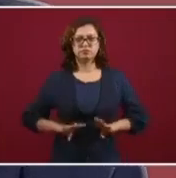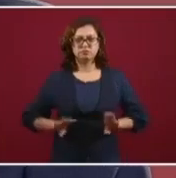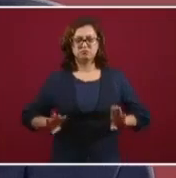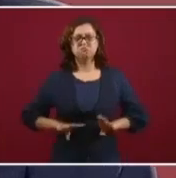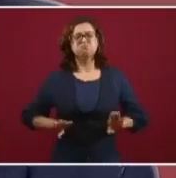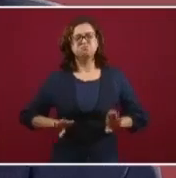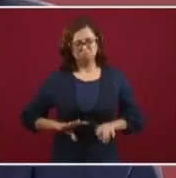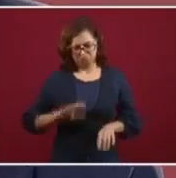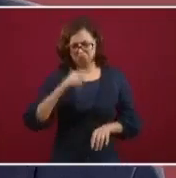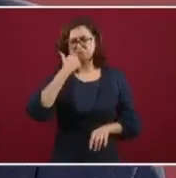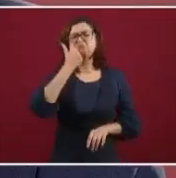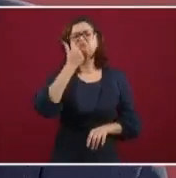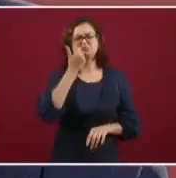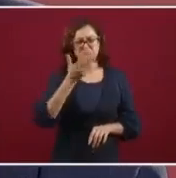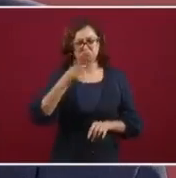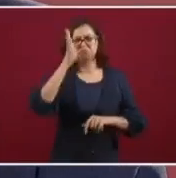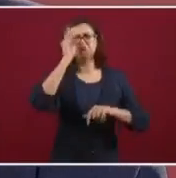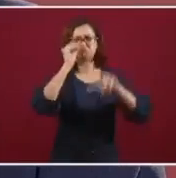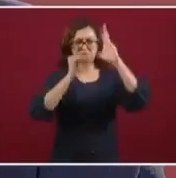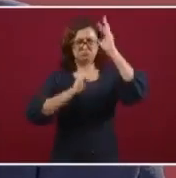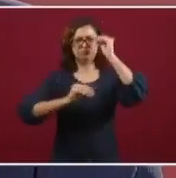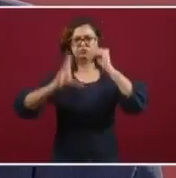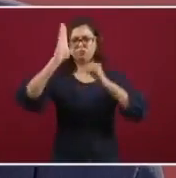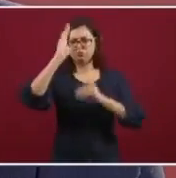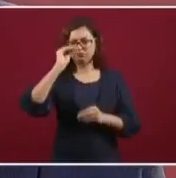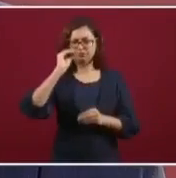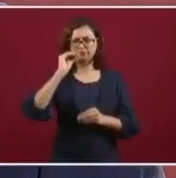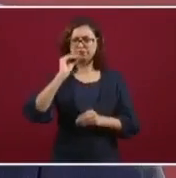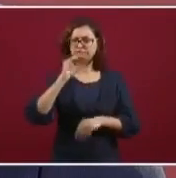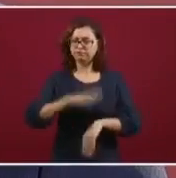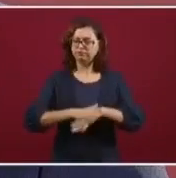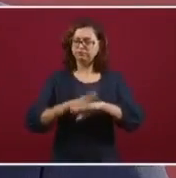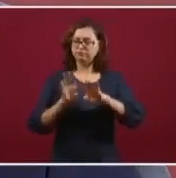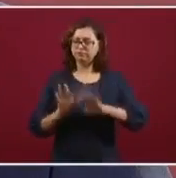receptivos y leales,